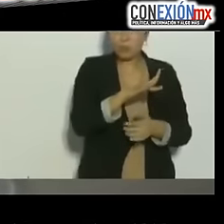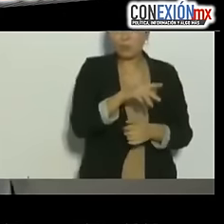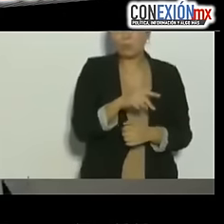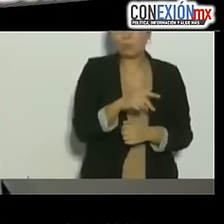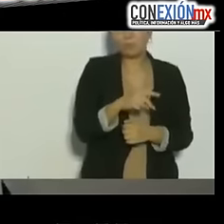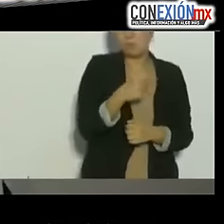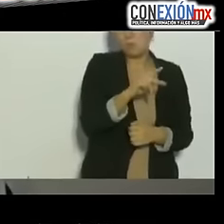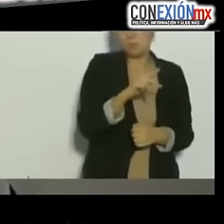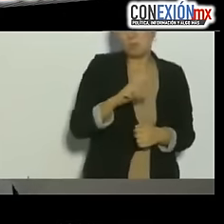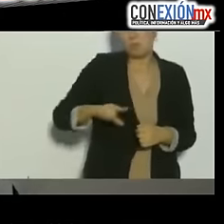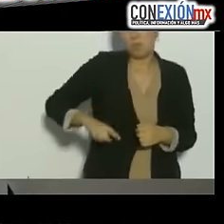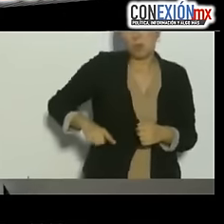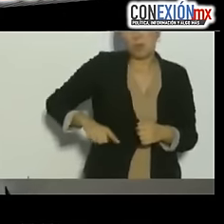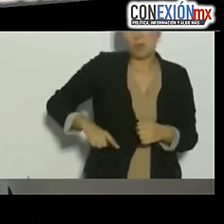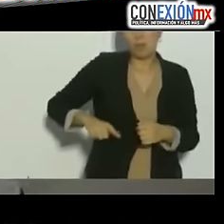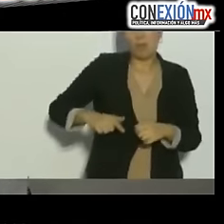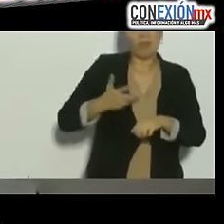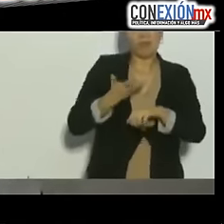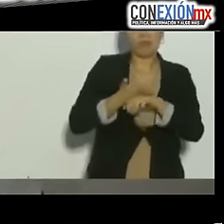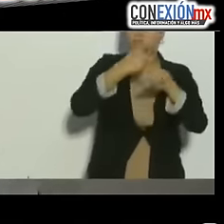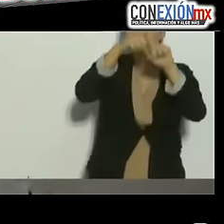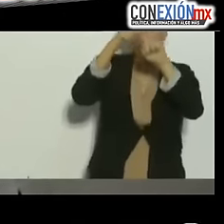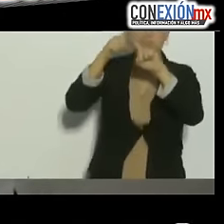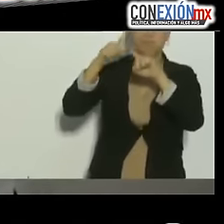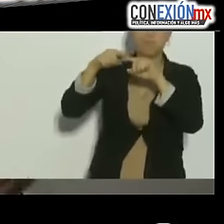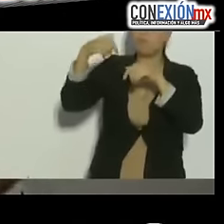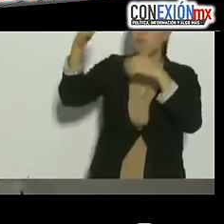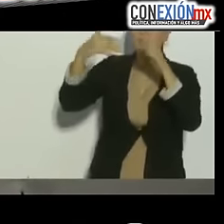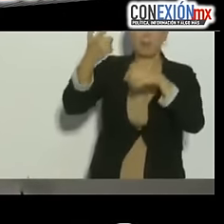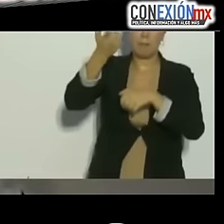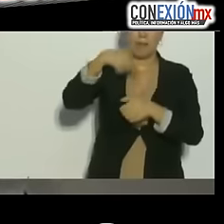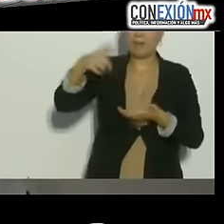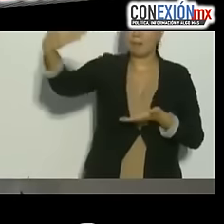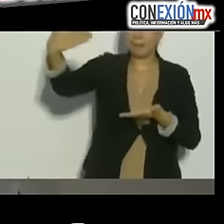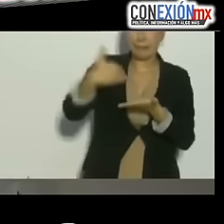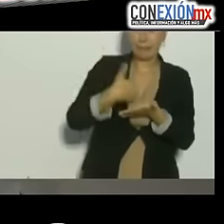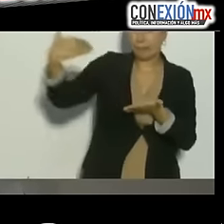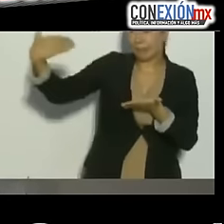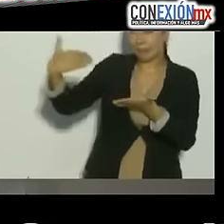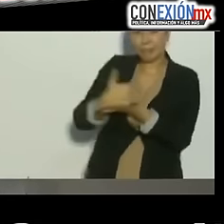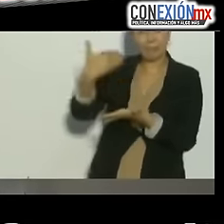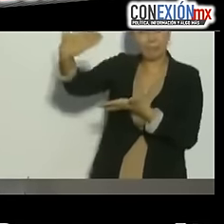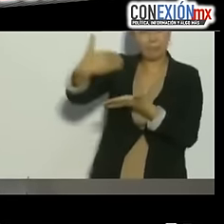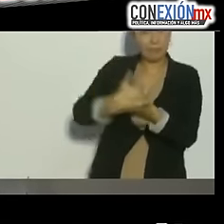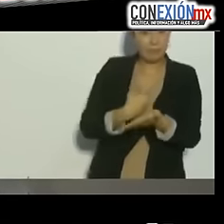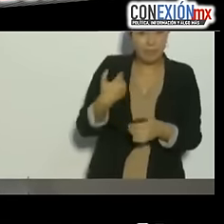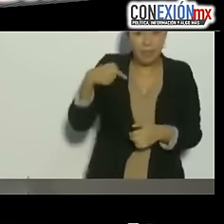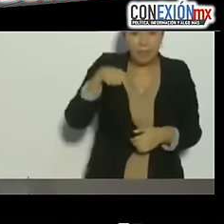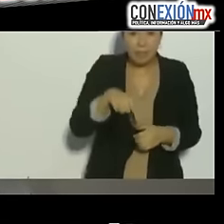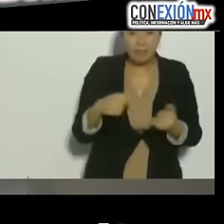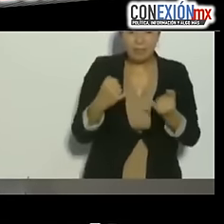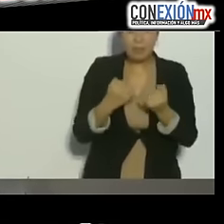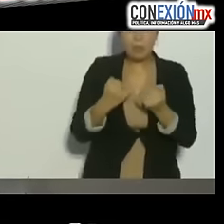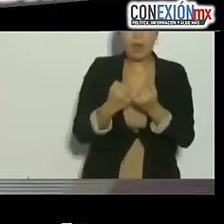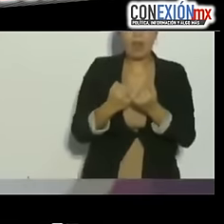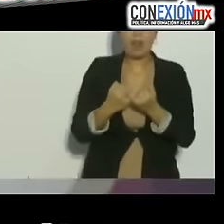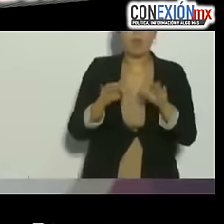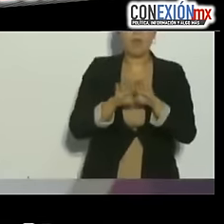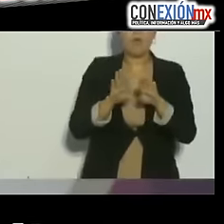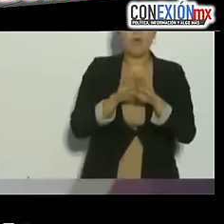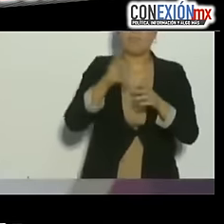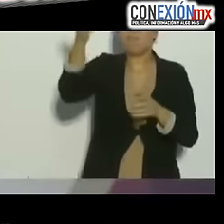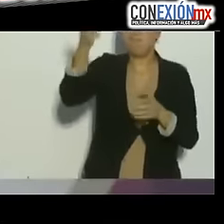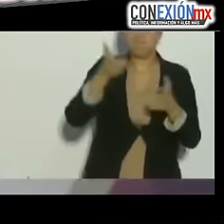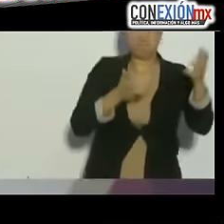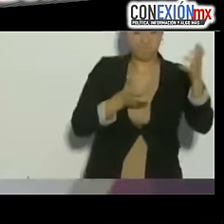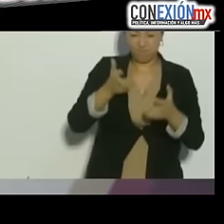otorgado pues títulos no les han otorgado títulos nobiliarios o sea Ellos viven todavía una época absolutamente incoherente no